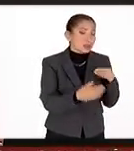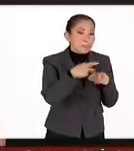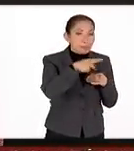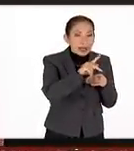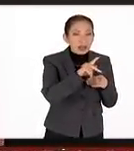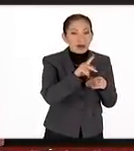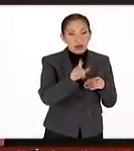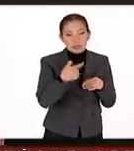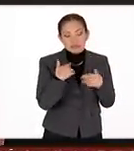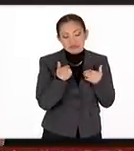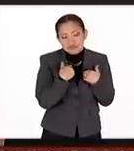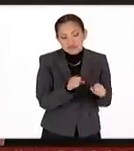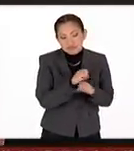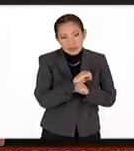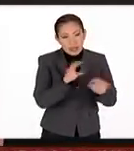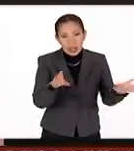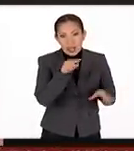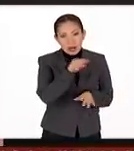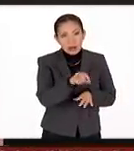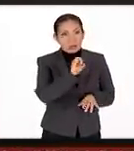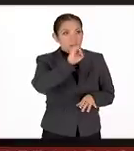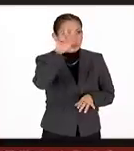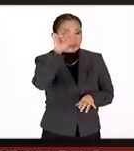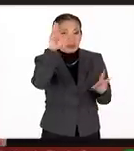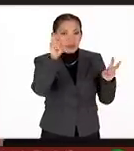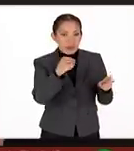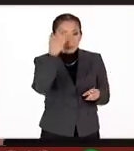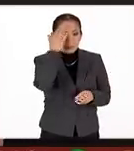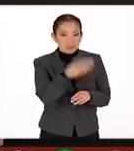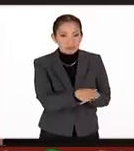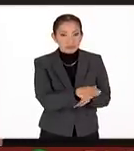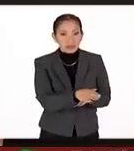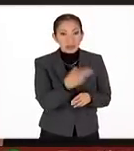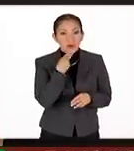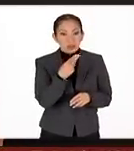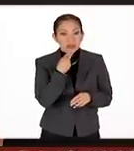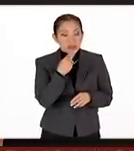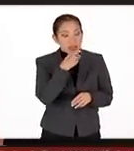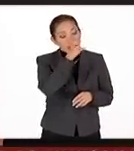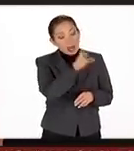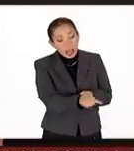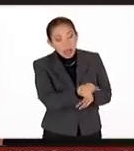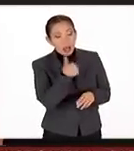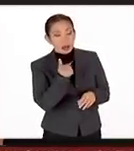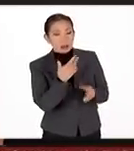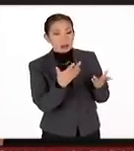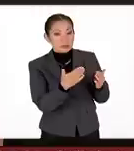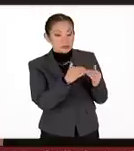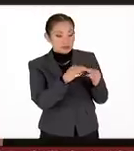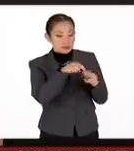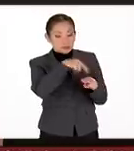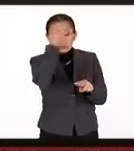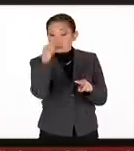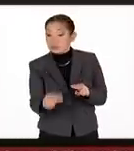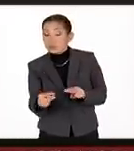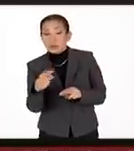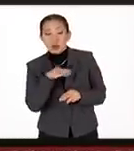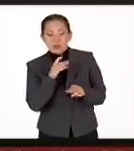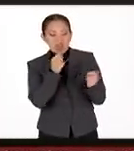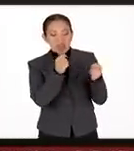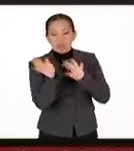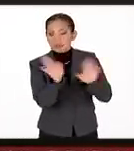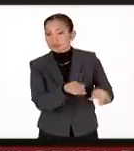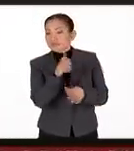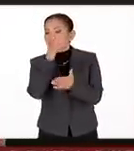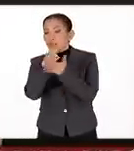bien y se entiende claramente Quienes son especialistas en el tema saben utilizar esta figura conocida como pers implica la posibilidad